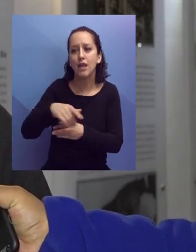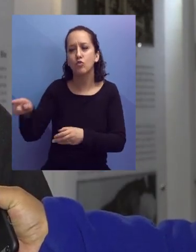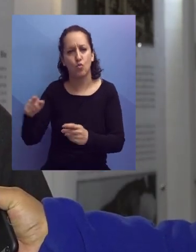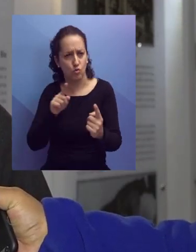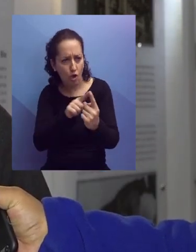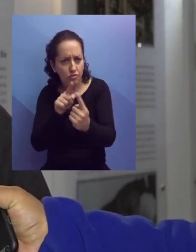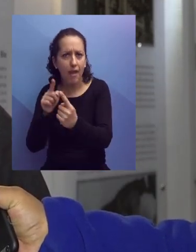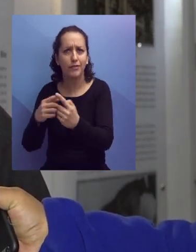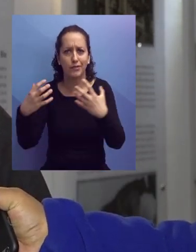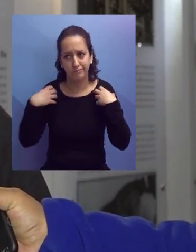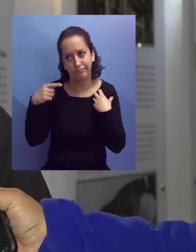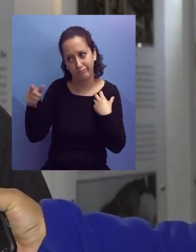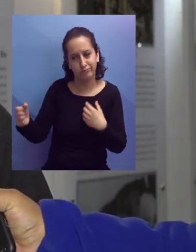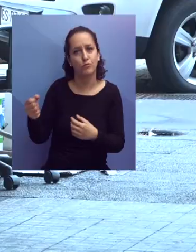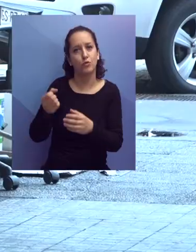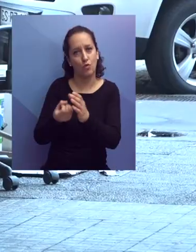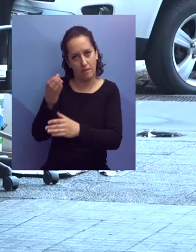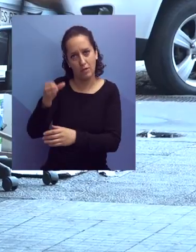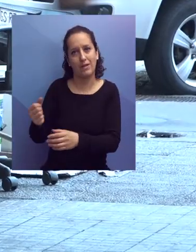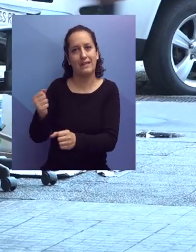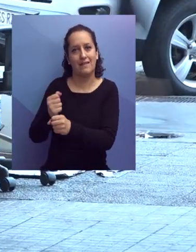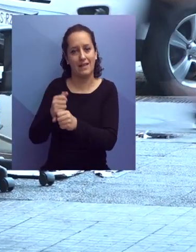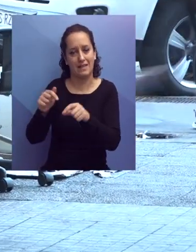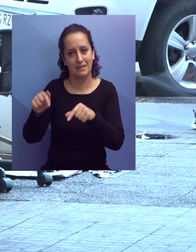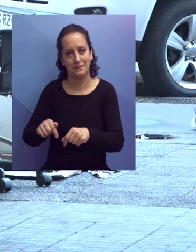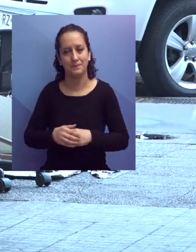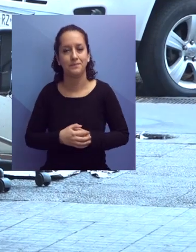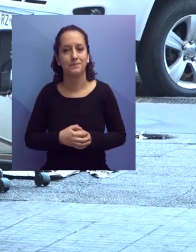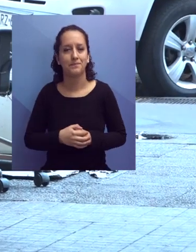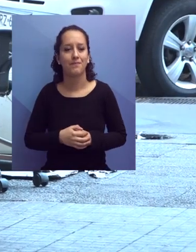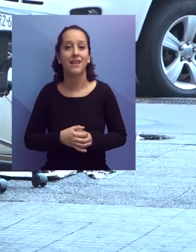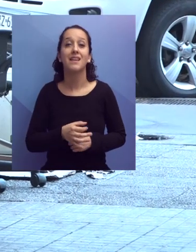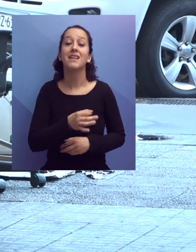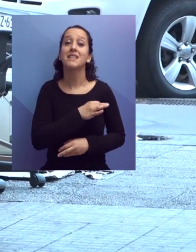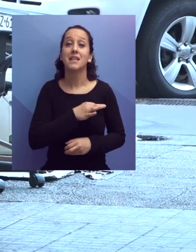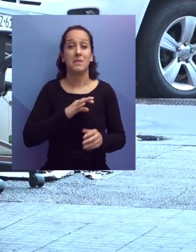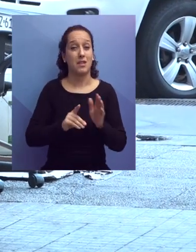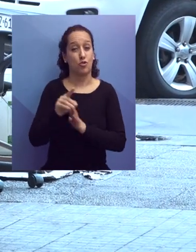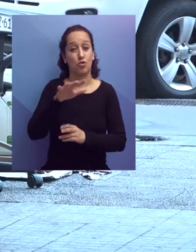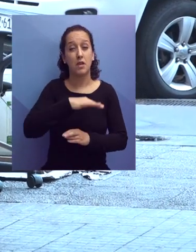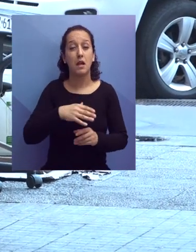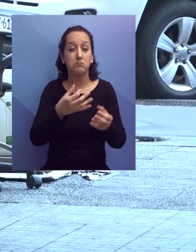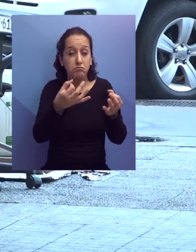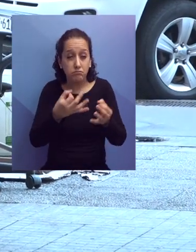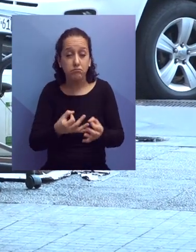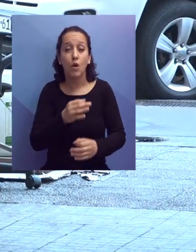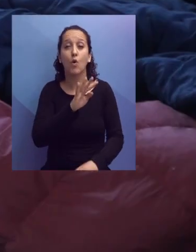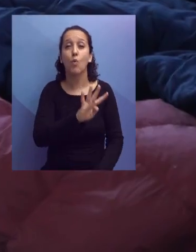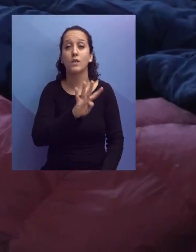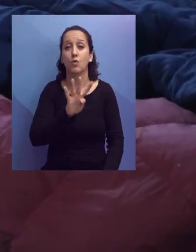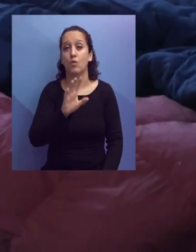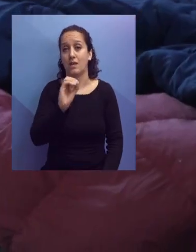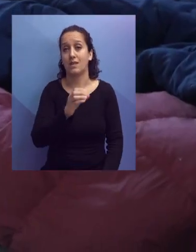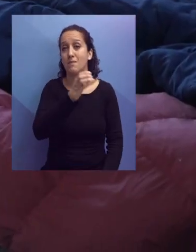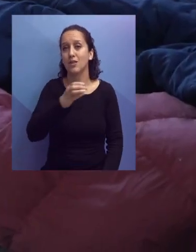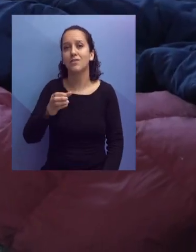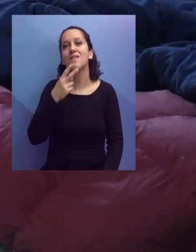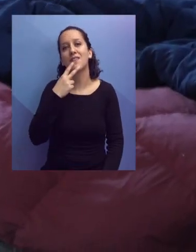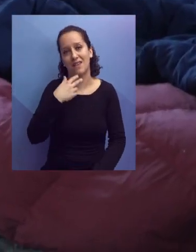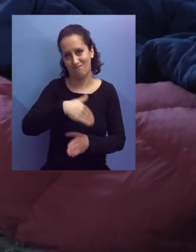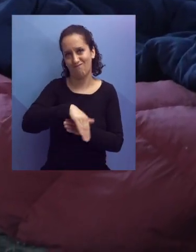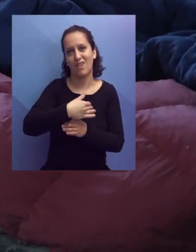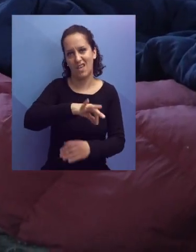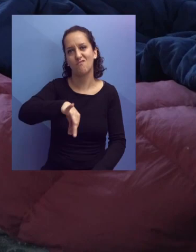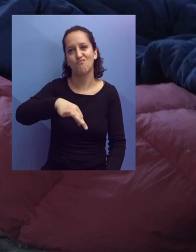calle y mantener el contacto con cada una de ellas. Según cifras entregadas por la Seremi de Desarrollo Social y Familia, se han catastrado a